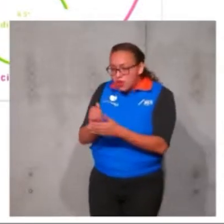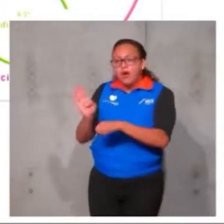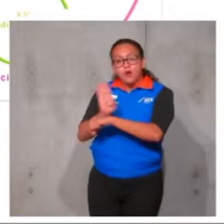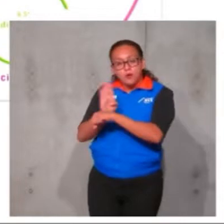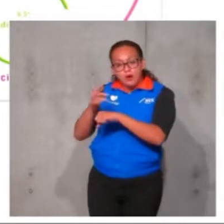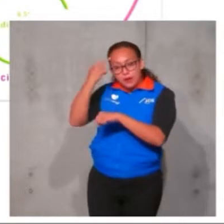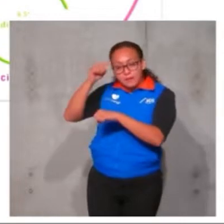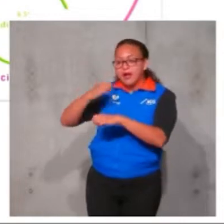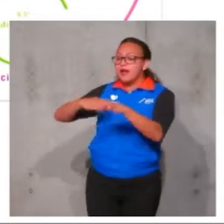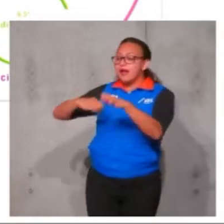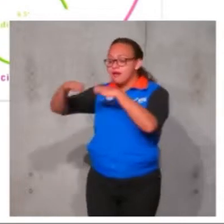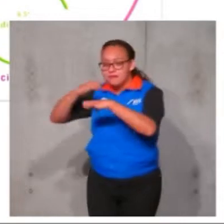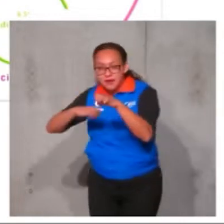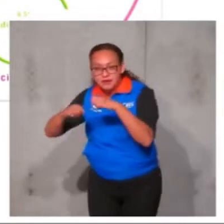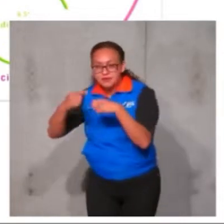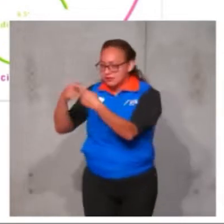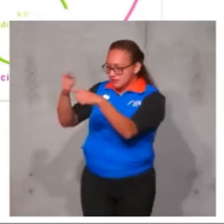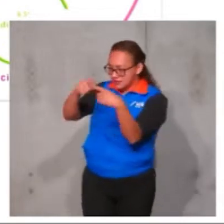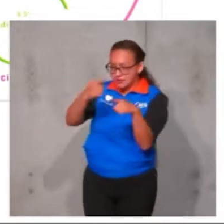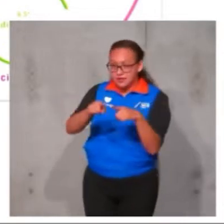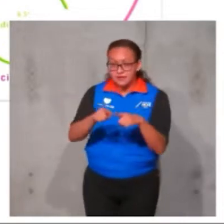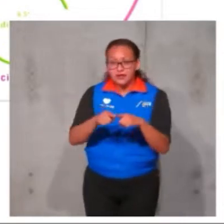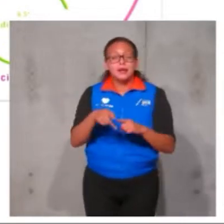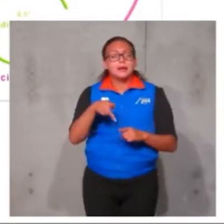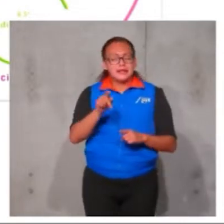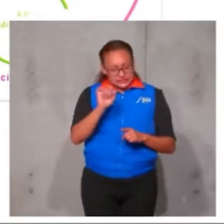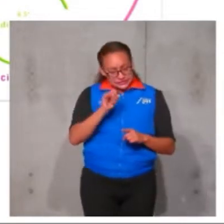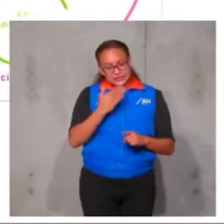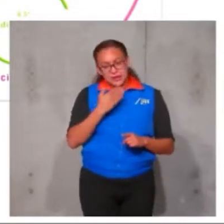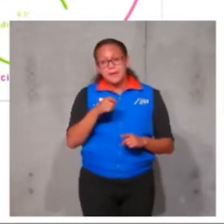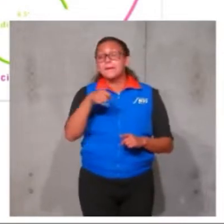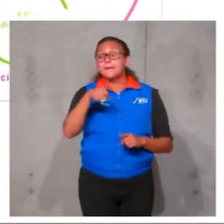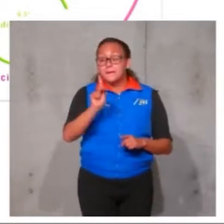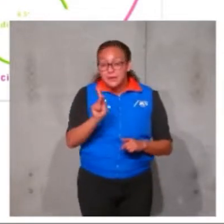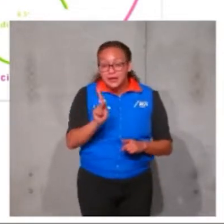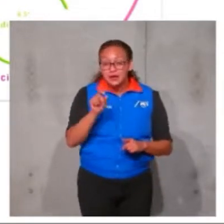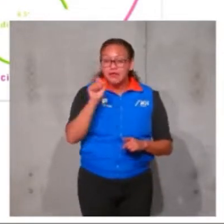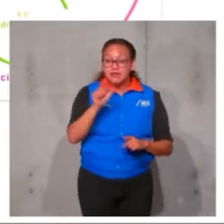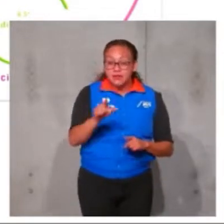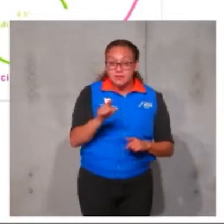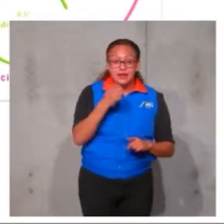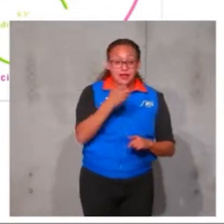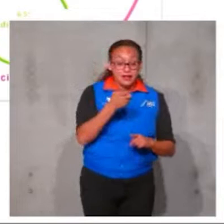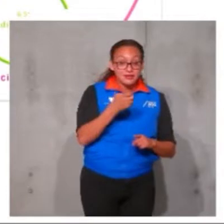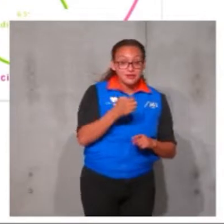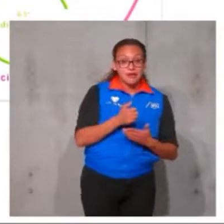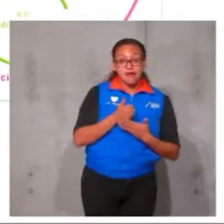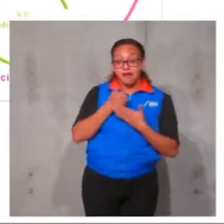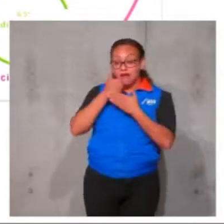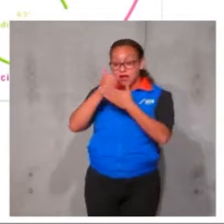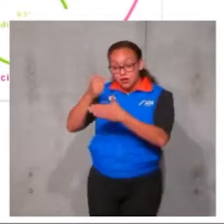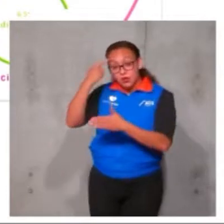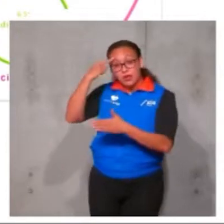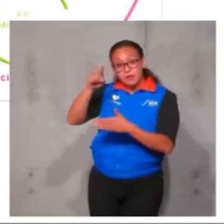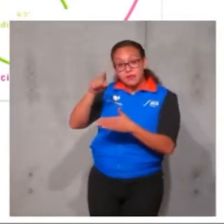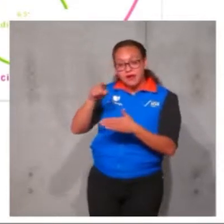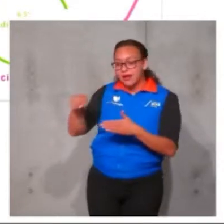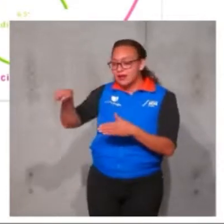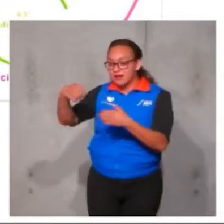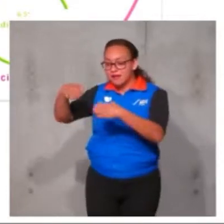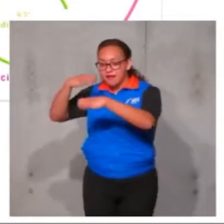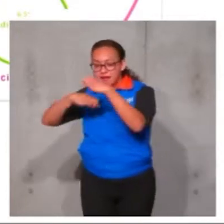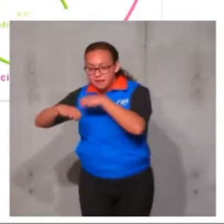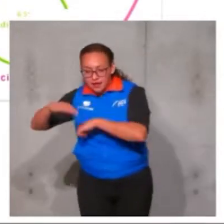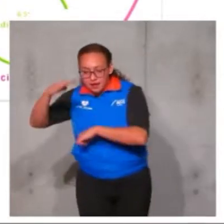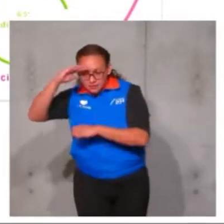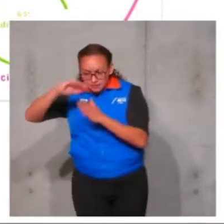en la evaluación que tienen los grupos de interés hacia la organización, pero también tiene un impacto en la